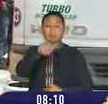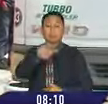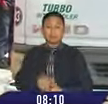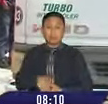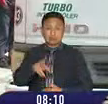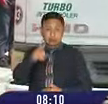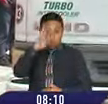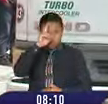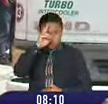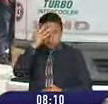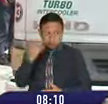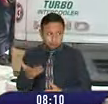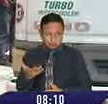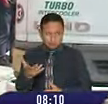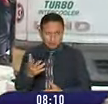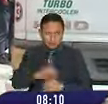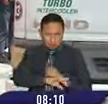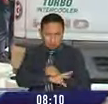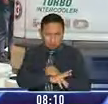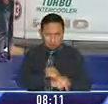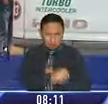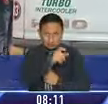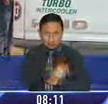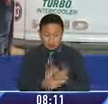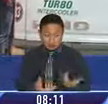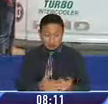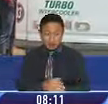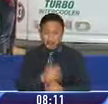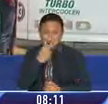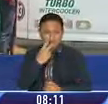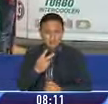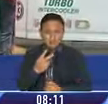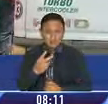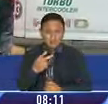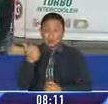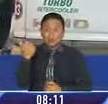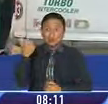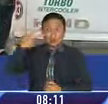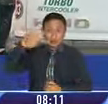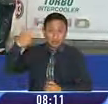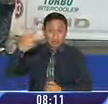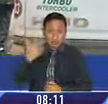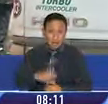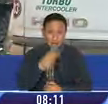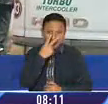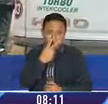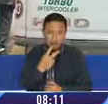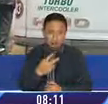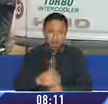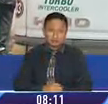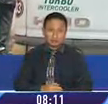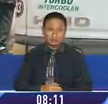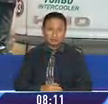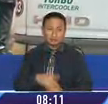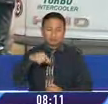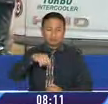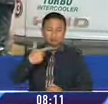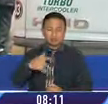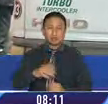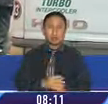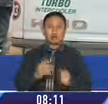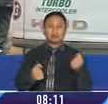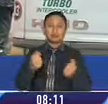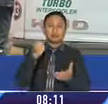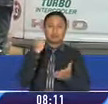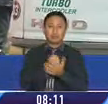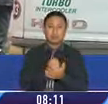pillos, porque no hay otra palabra, no se dieron cuenta de que hay una cámara. Ya les tenemos ubicados, ya se tienen las placas de los